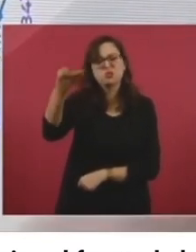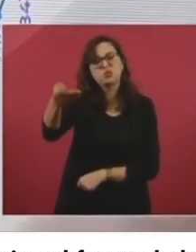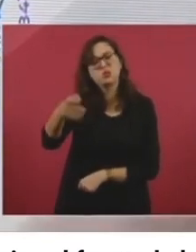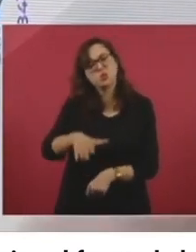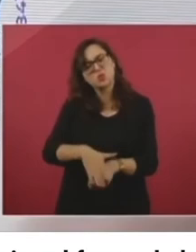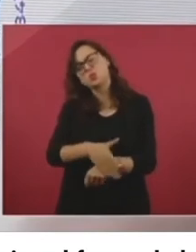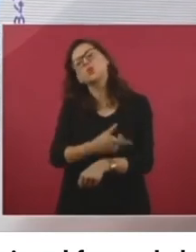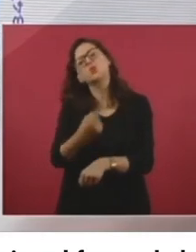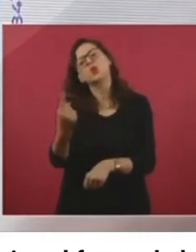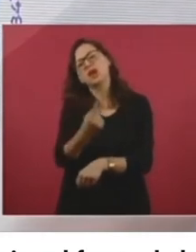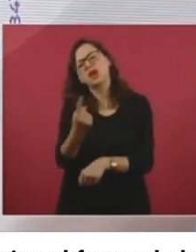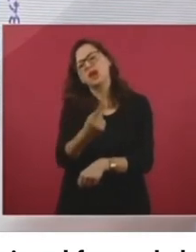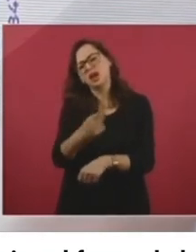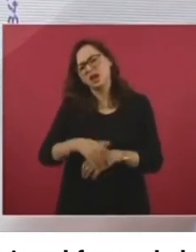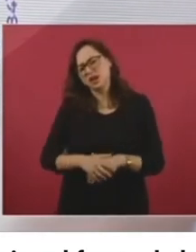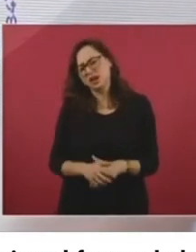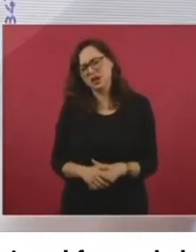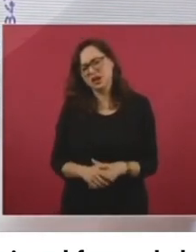de Guanajuato?